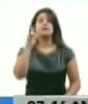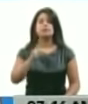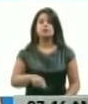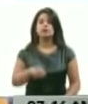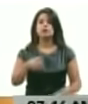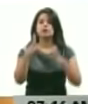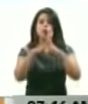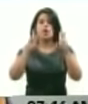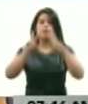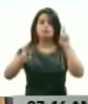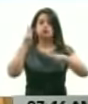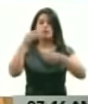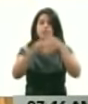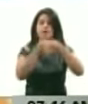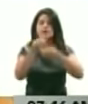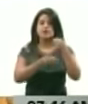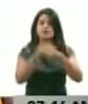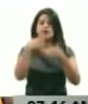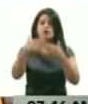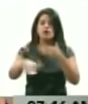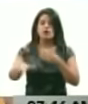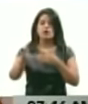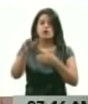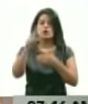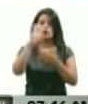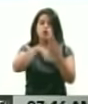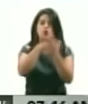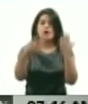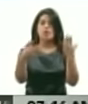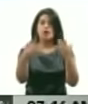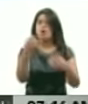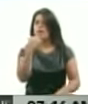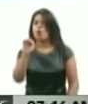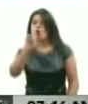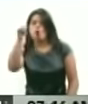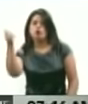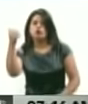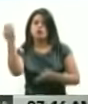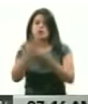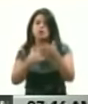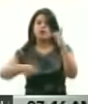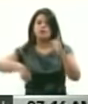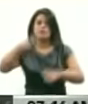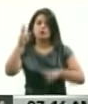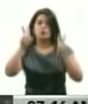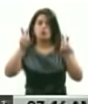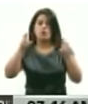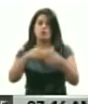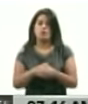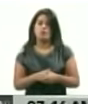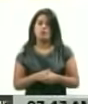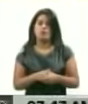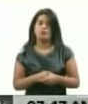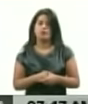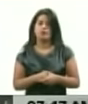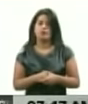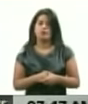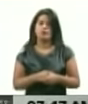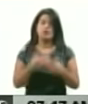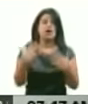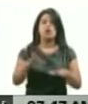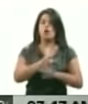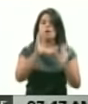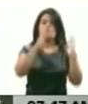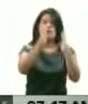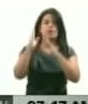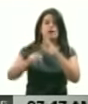la exposición que se va a hacer durante todo este cronograma, ¿algún libro que se vaya a lanzar en el marco de estos 183 años? No, la Biblioteca